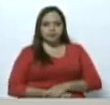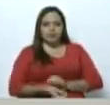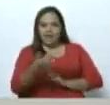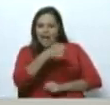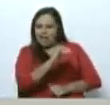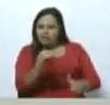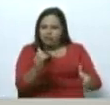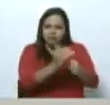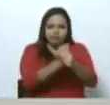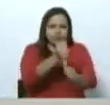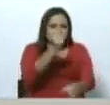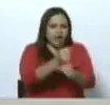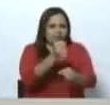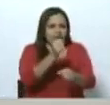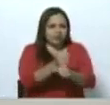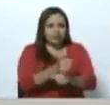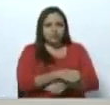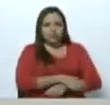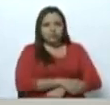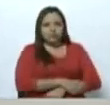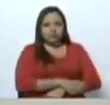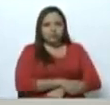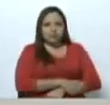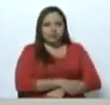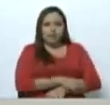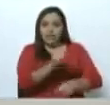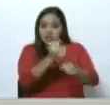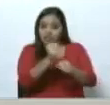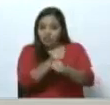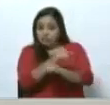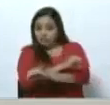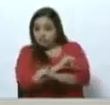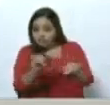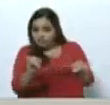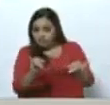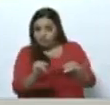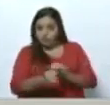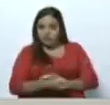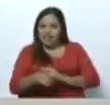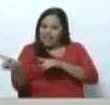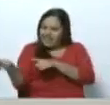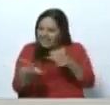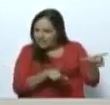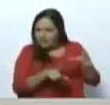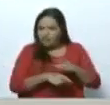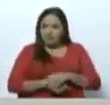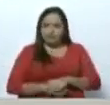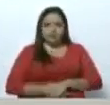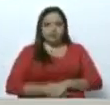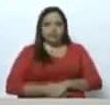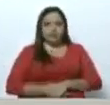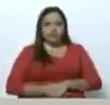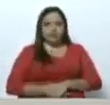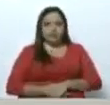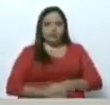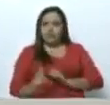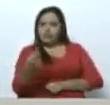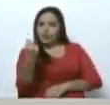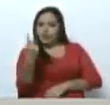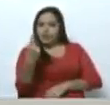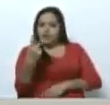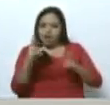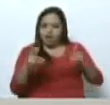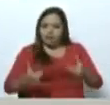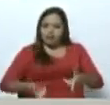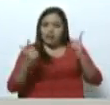obras, para que veas, obras terminadas, listas, que lo único que faltaba era inaugurar, pero